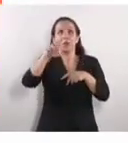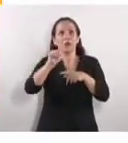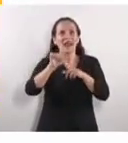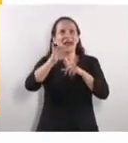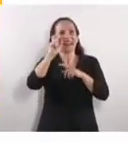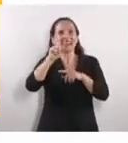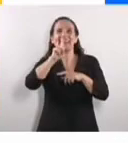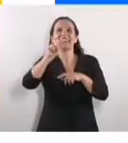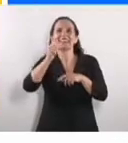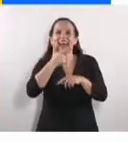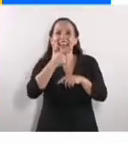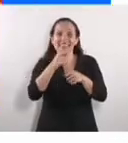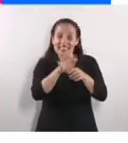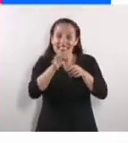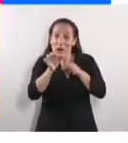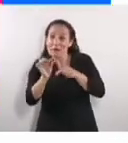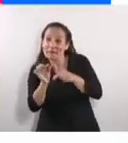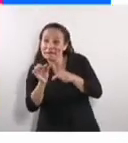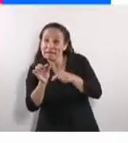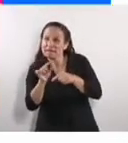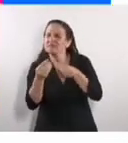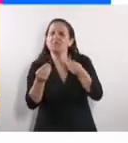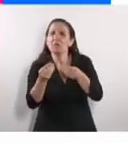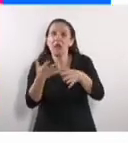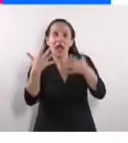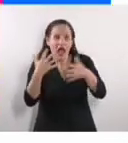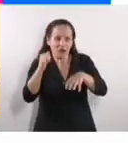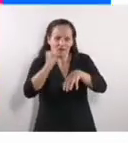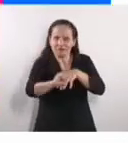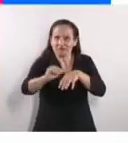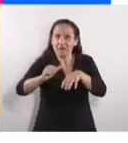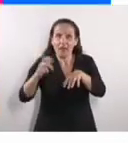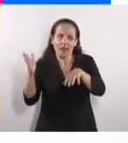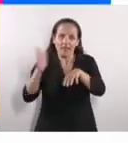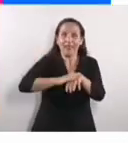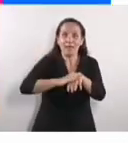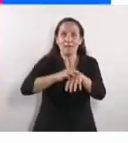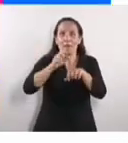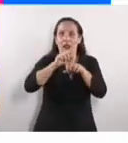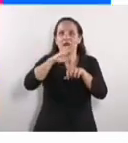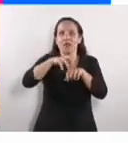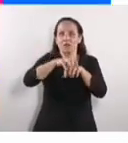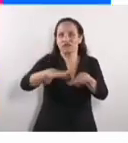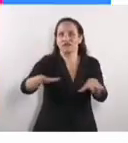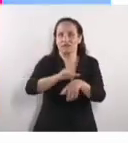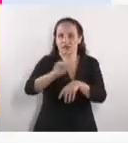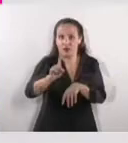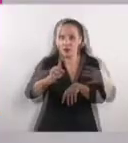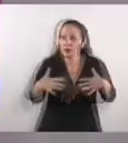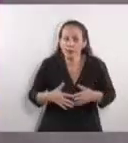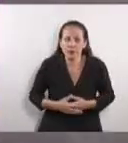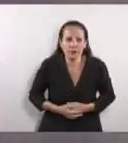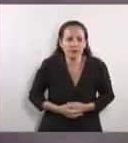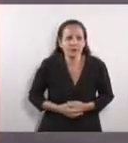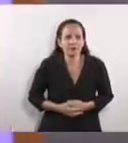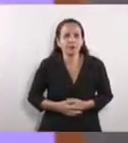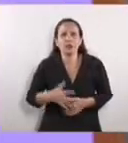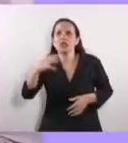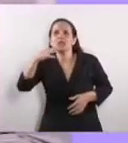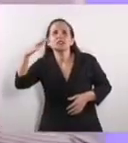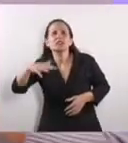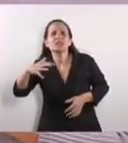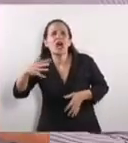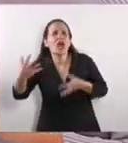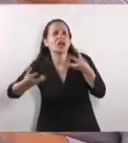células muy pequeños. Sirven para tapar las heridas y evitar hemorragias. El corazón. La sangre va a estar formada